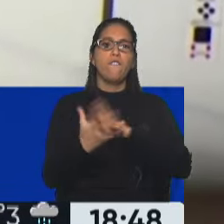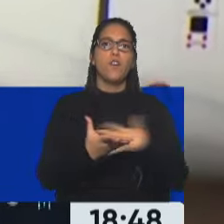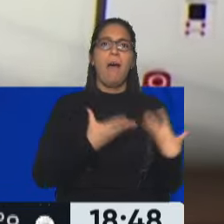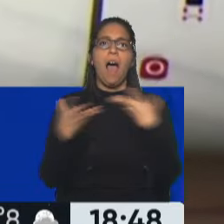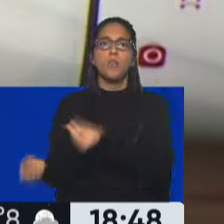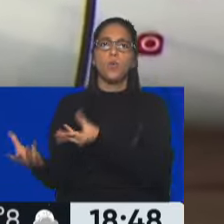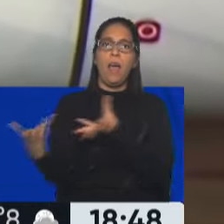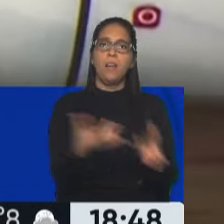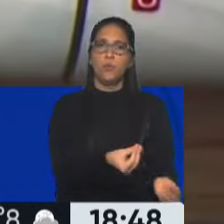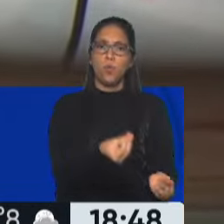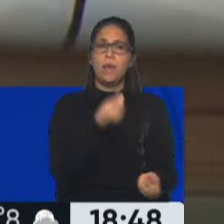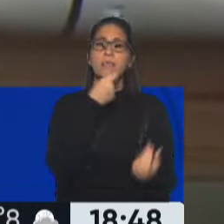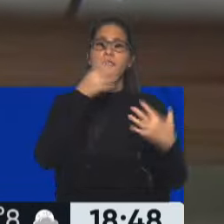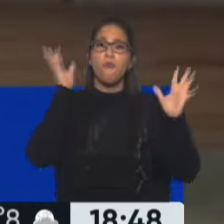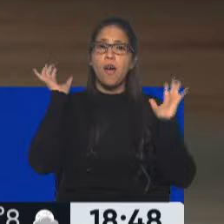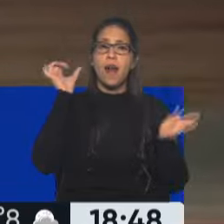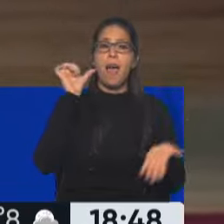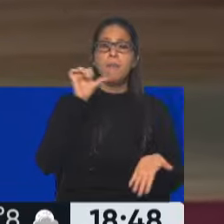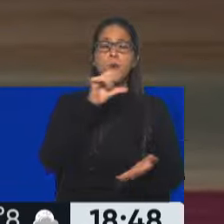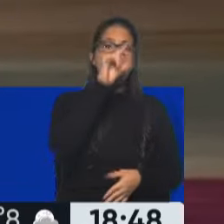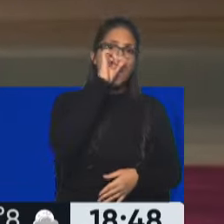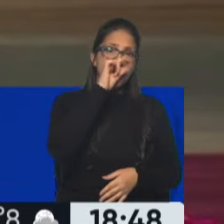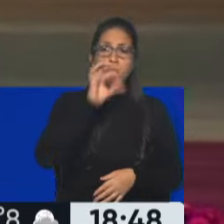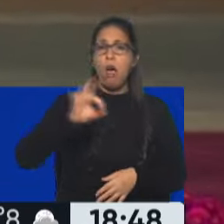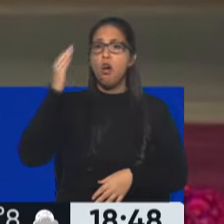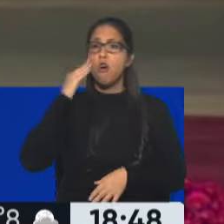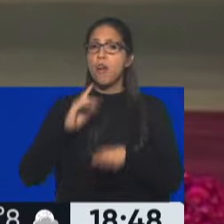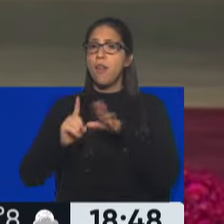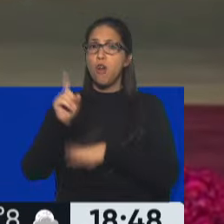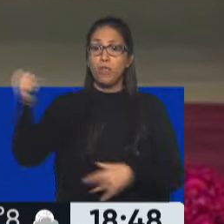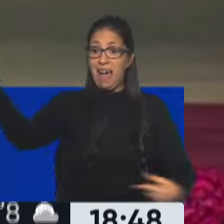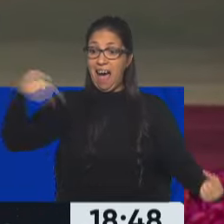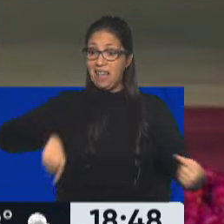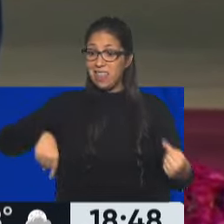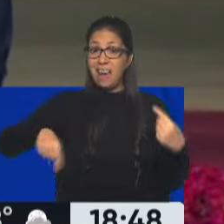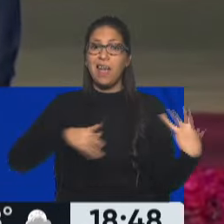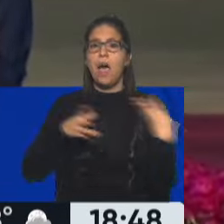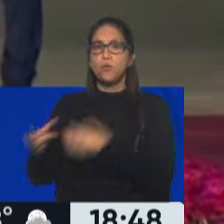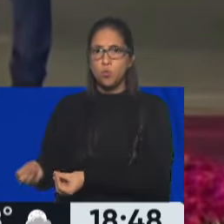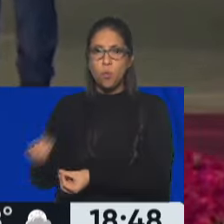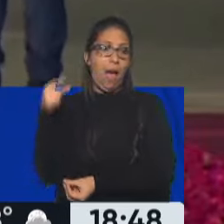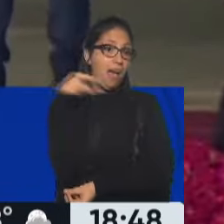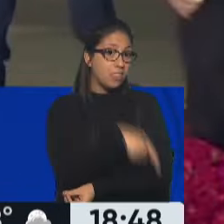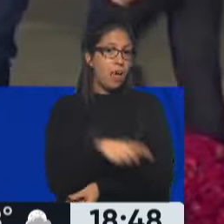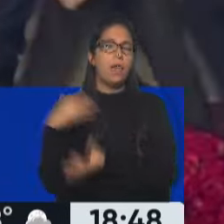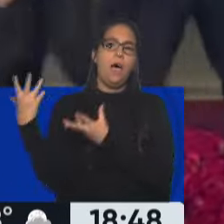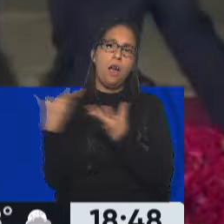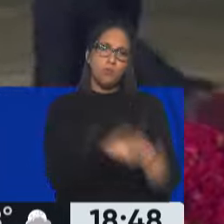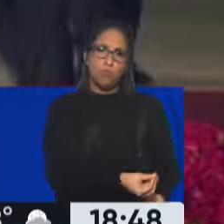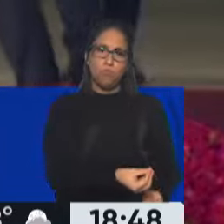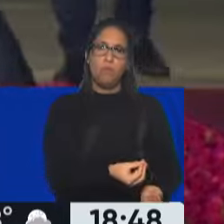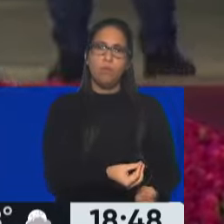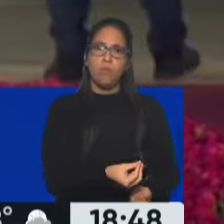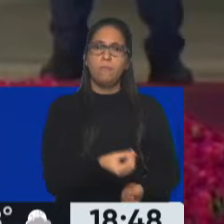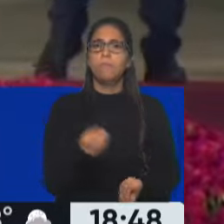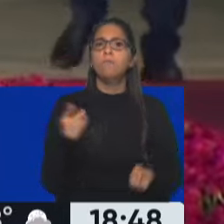en caso de que alguno de estos dos países sea atacado. O sea, lo veíamos a Kim Jong-un que decía, bueno, un convenio pacifista